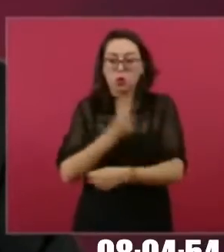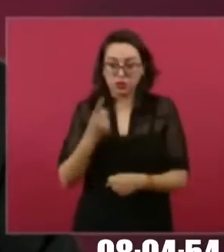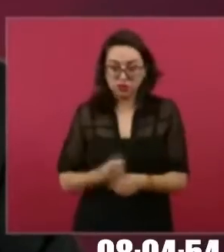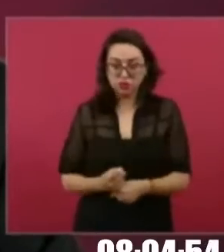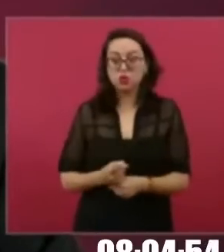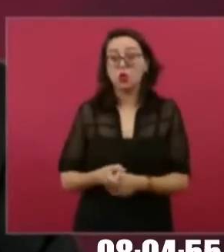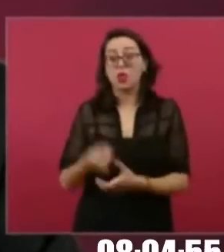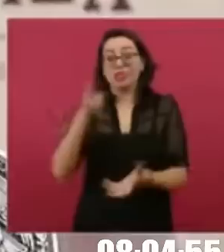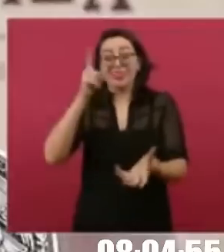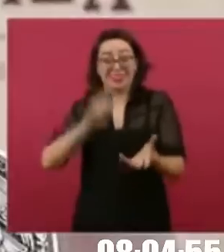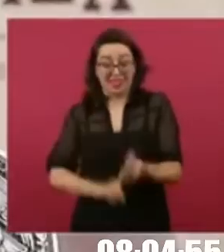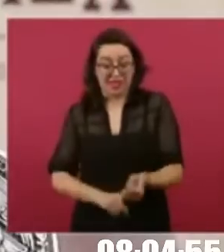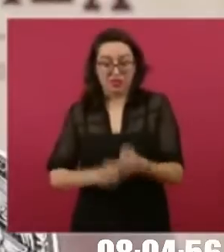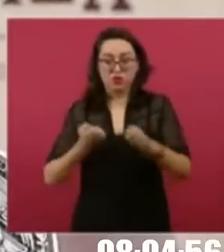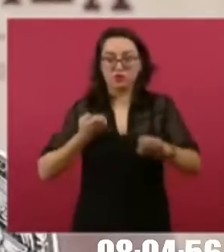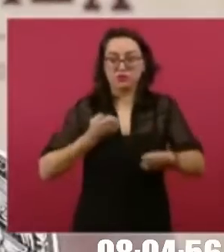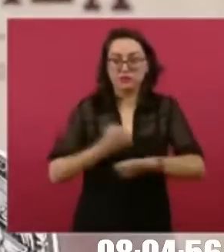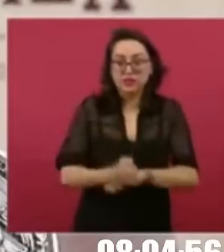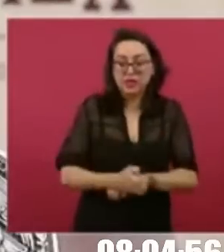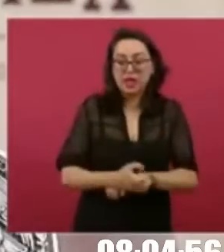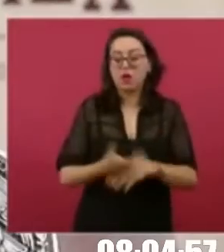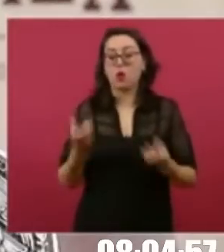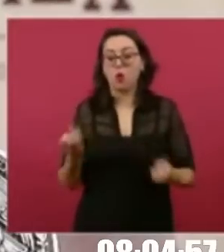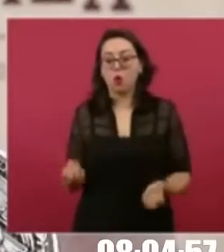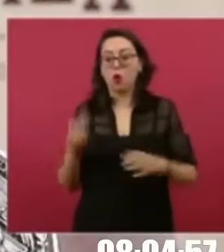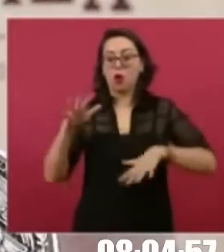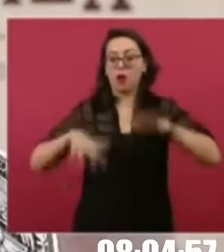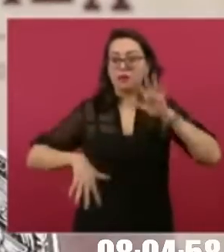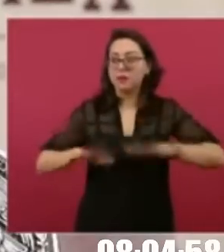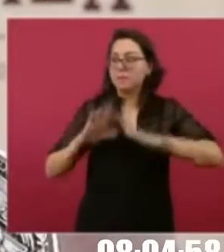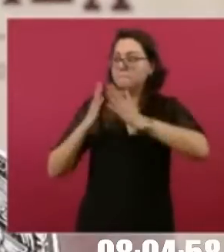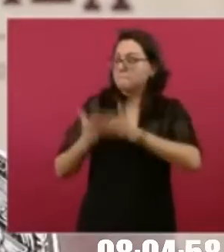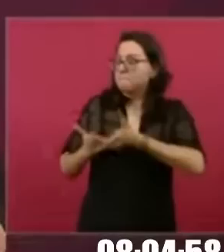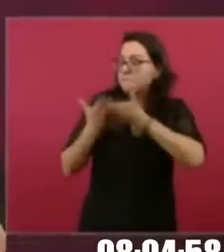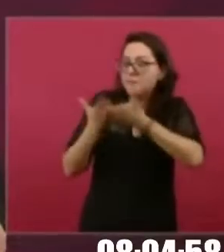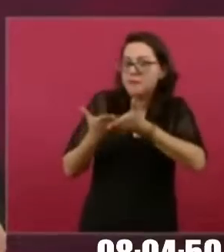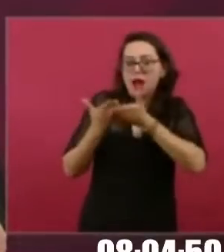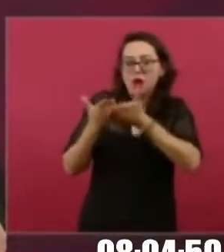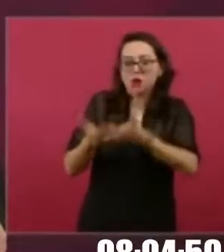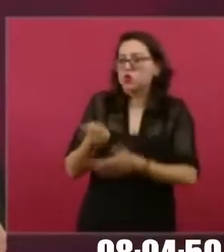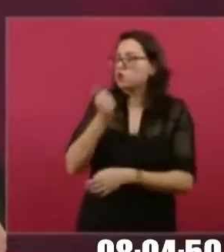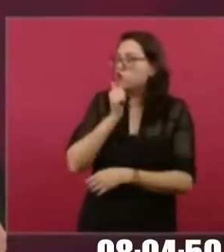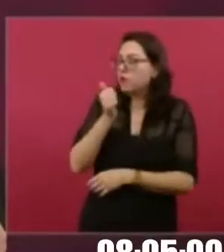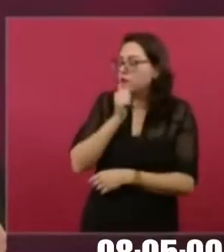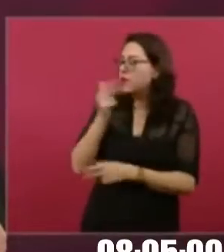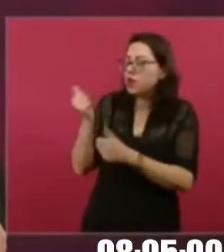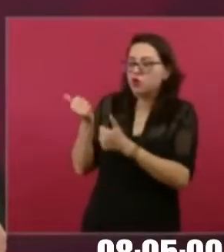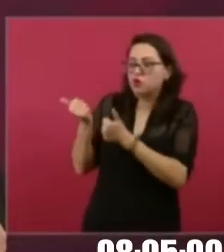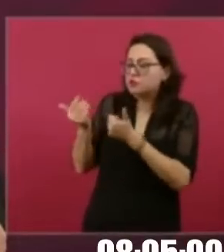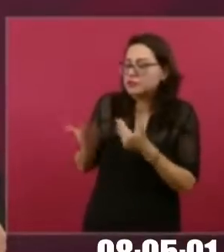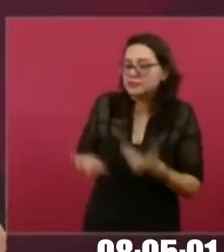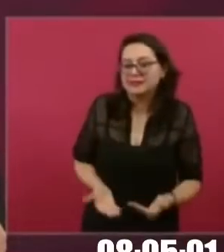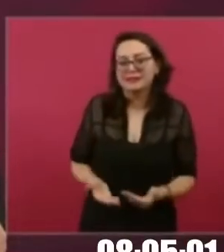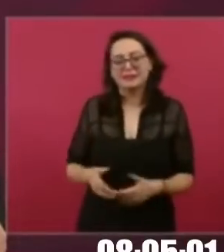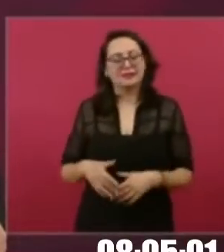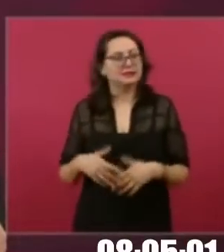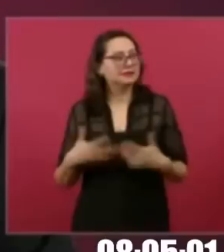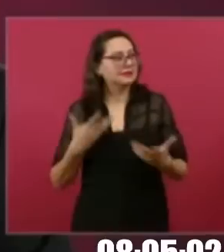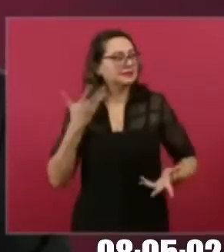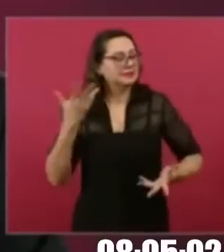cuando un barco se dilata un vuelo se atrasa y nos atrasa todo el proceso sin embargo